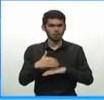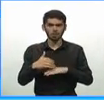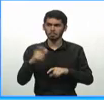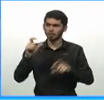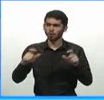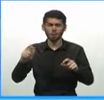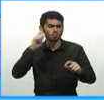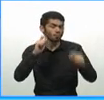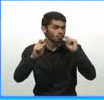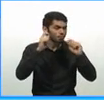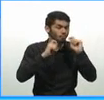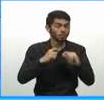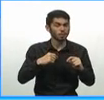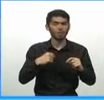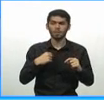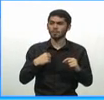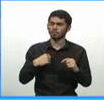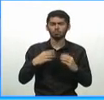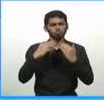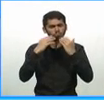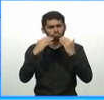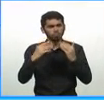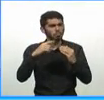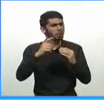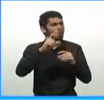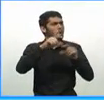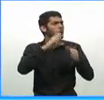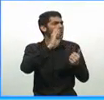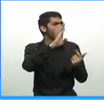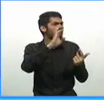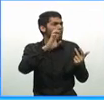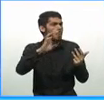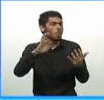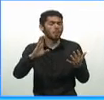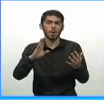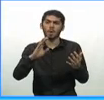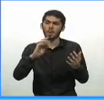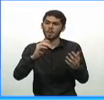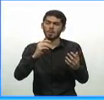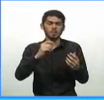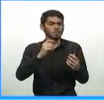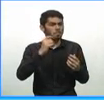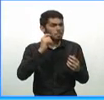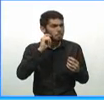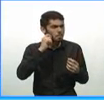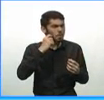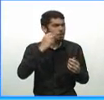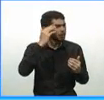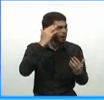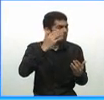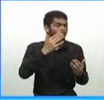cariño y que los hinchas de los otros clubes me tratan me tratan bien ya para mí que no me insulten ya es muchísimo y si algún